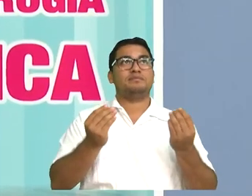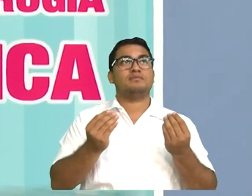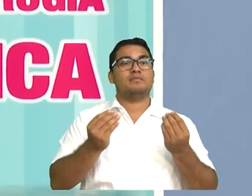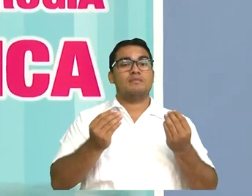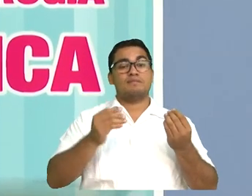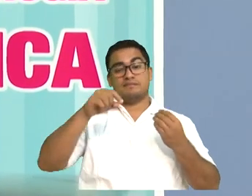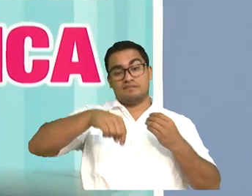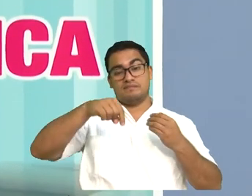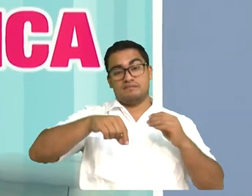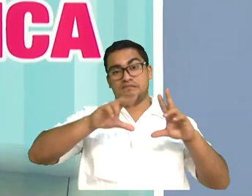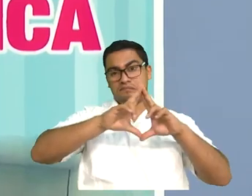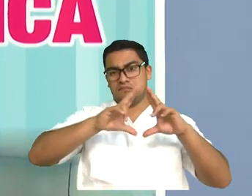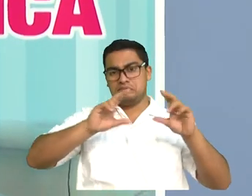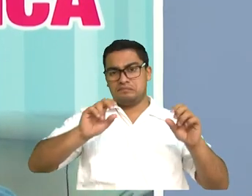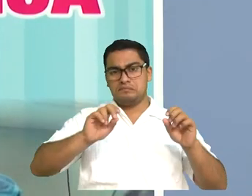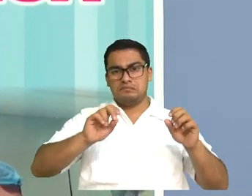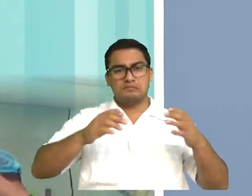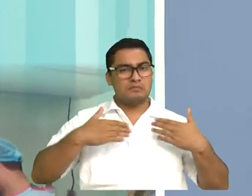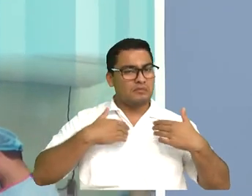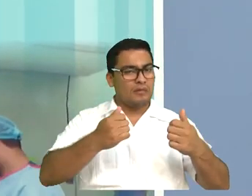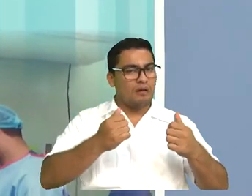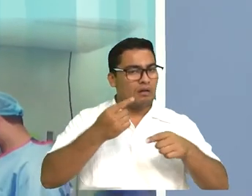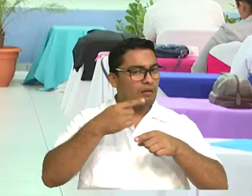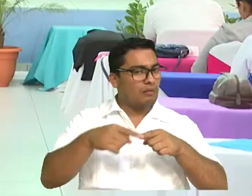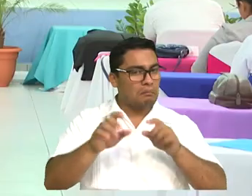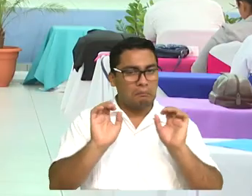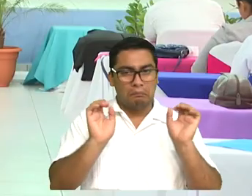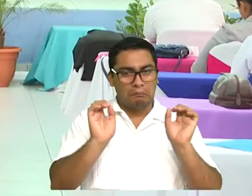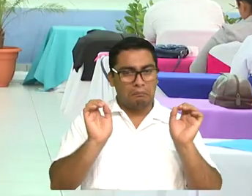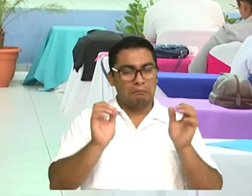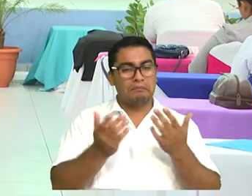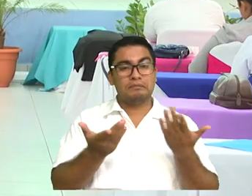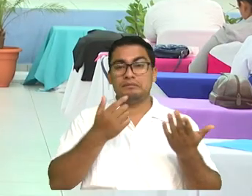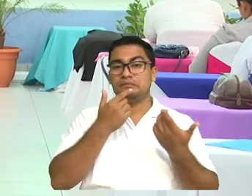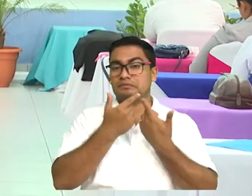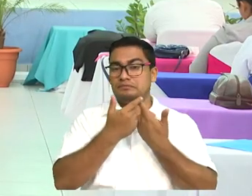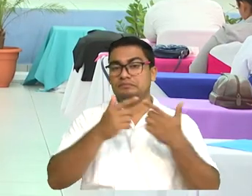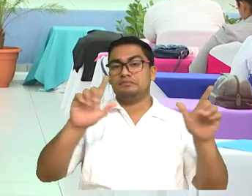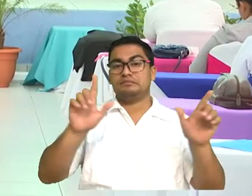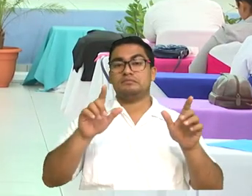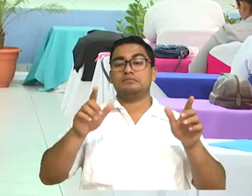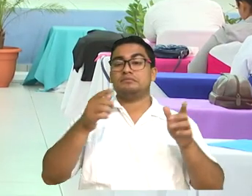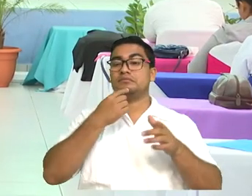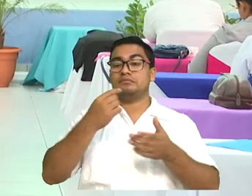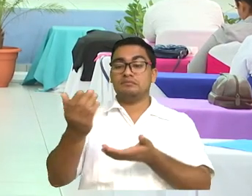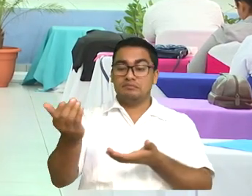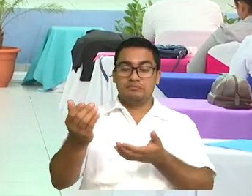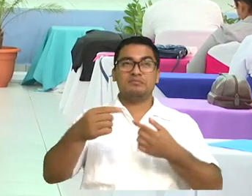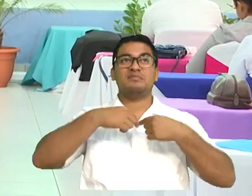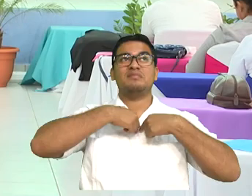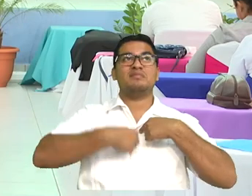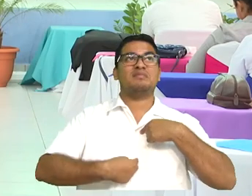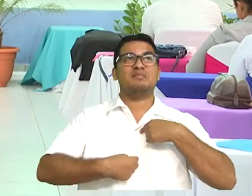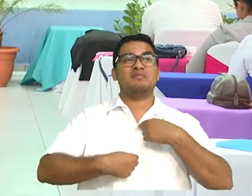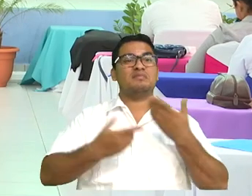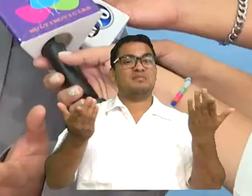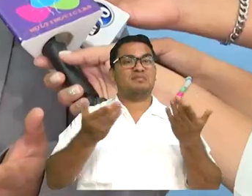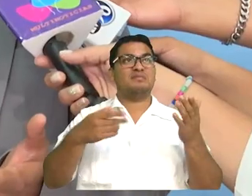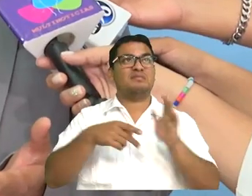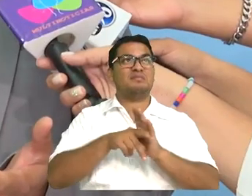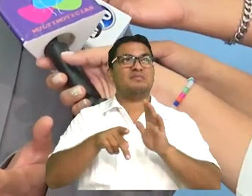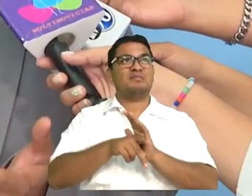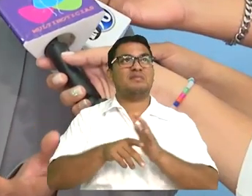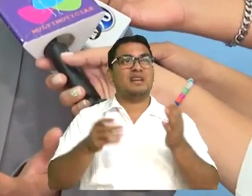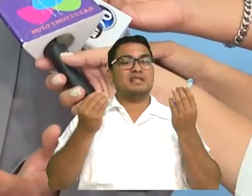es gratuita. Todas las personas de escasos recursos tienen acceso a esto. Cirugías como la cirugía neonatal es una cirugía de altos costos,